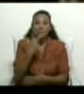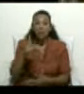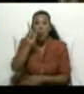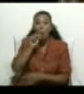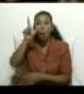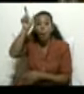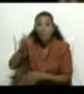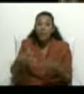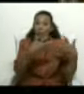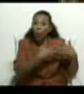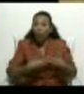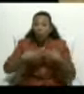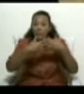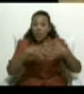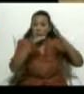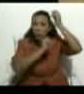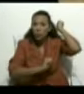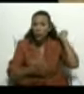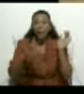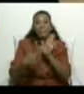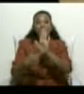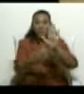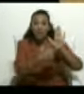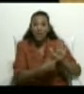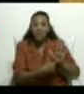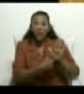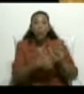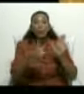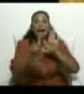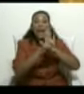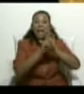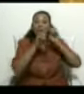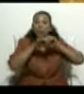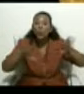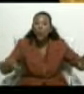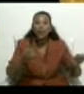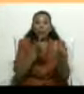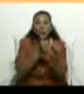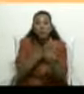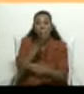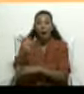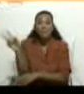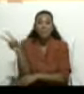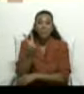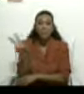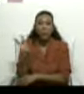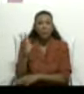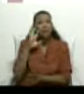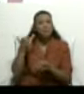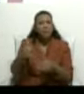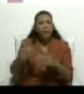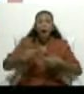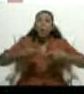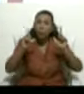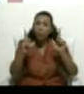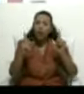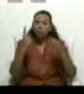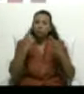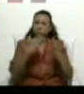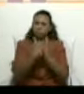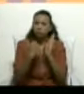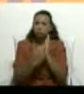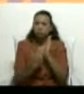senador estadounidense anunció que presentaría una ley de expansión de asistencia a Venezuela. En ella se autorizaban varias